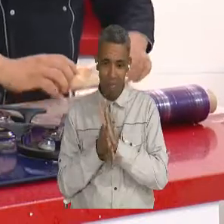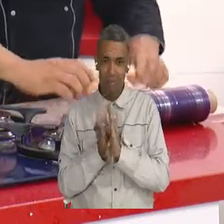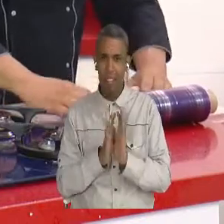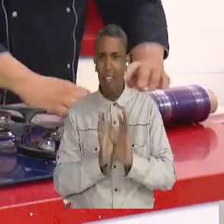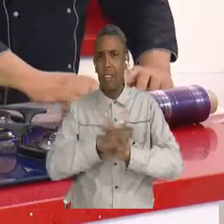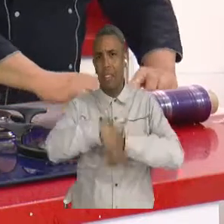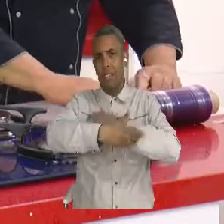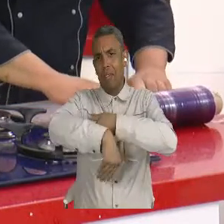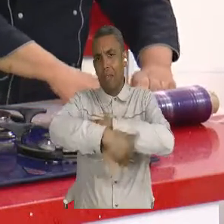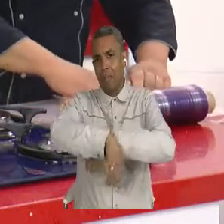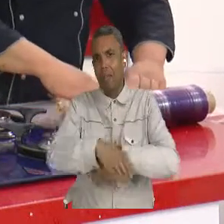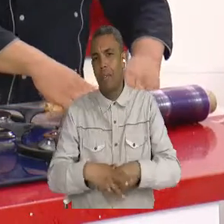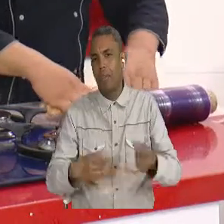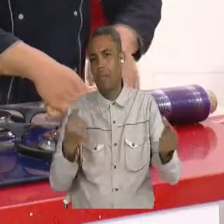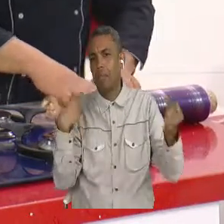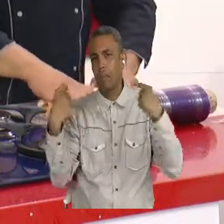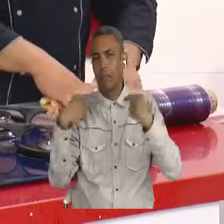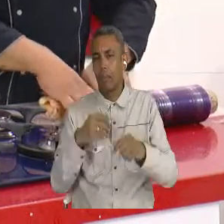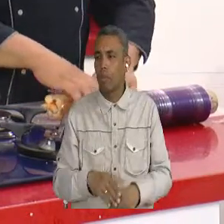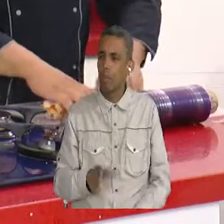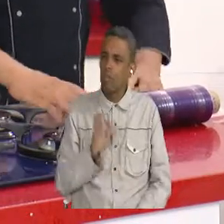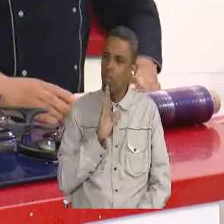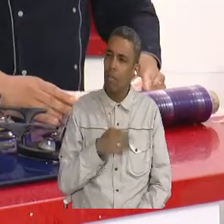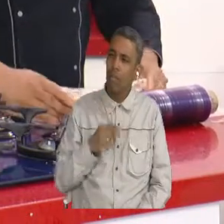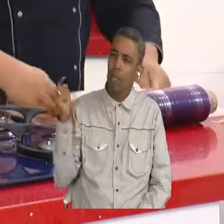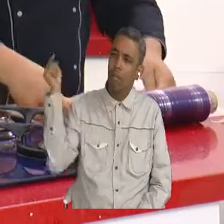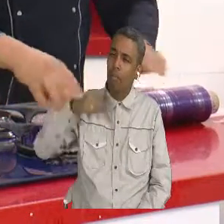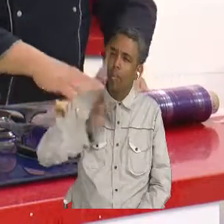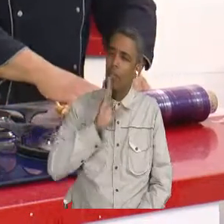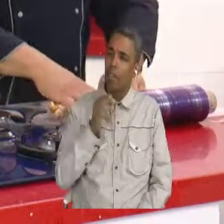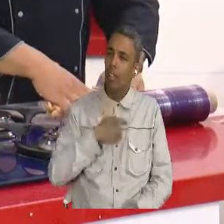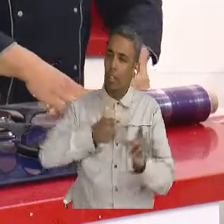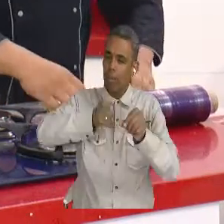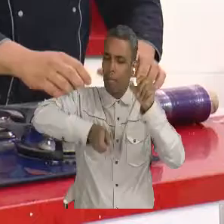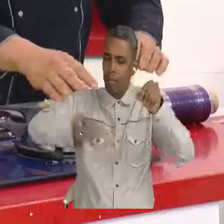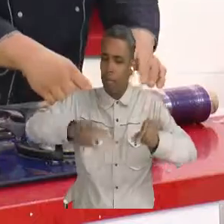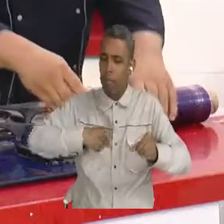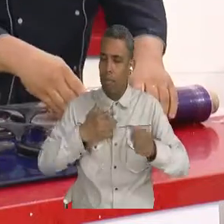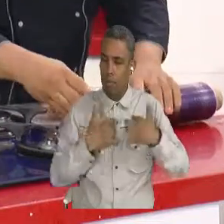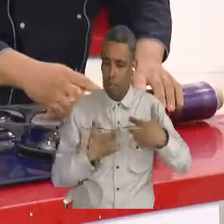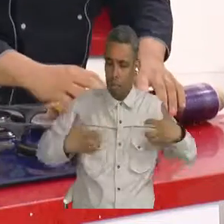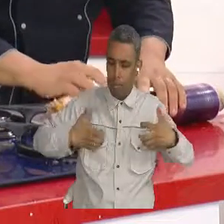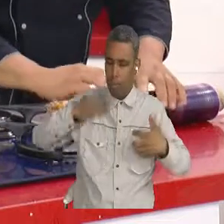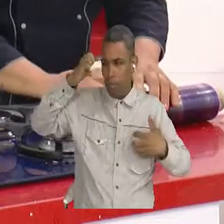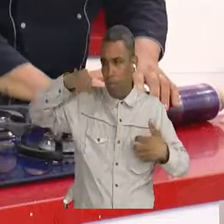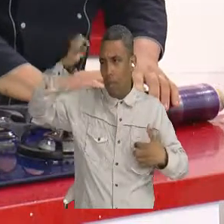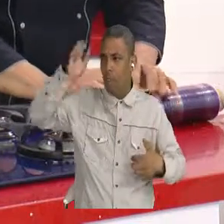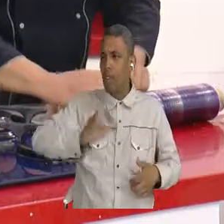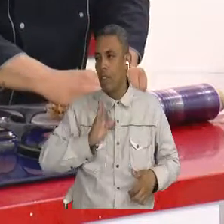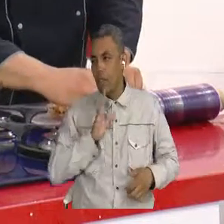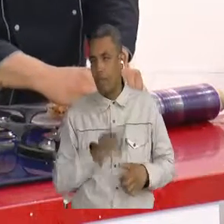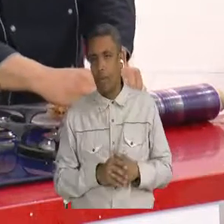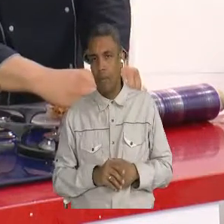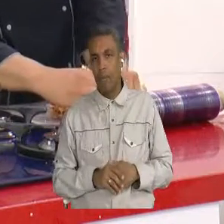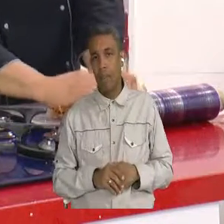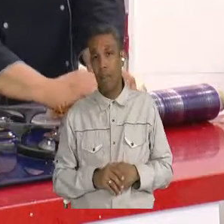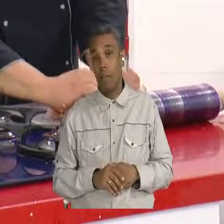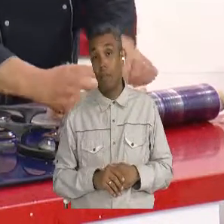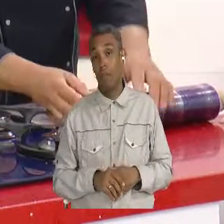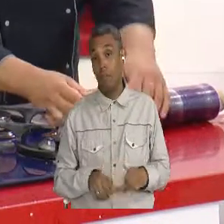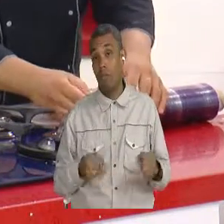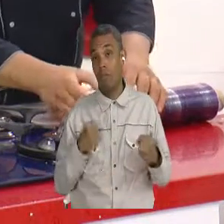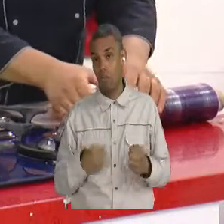¿y este año quiénes vienen? Pues bueno, estarán en la categoría profesional los pesos pesados, los gallos fuertes, ¿no?